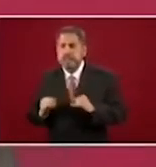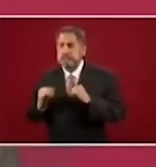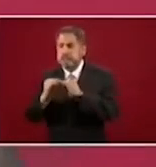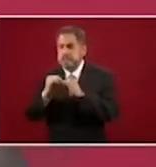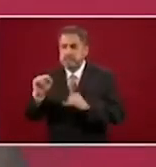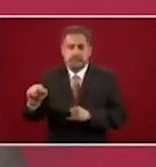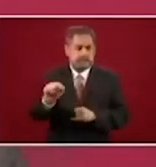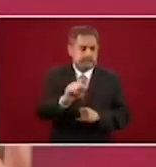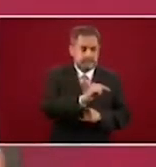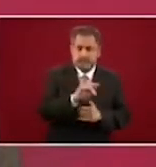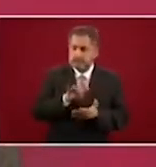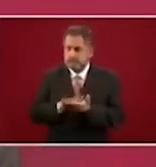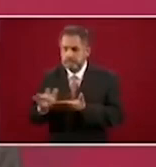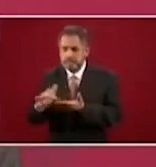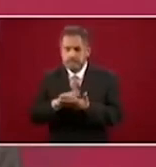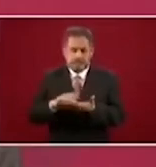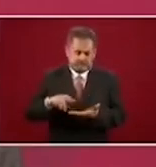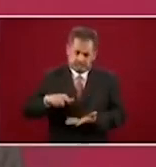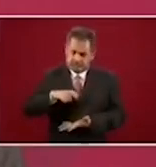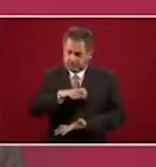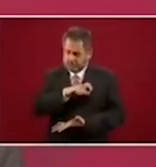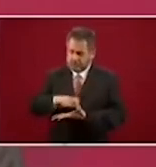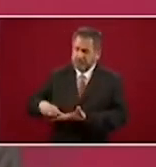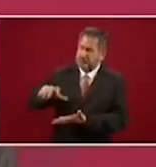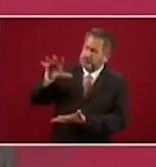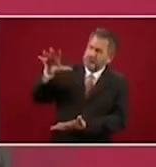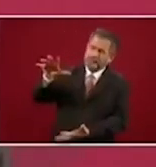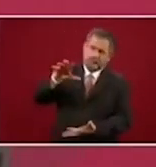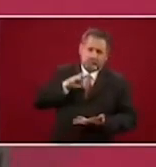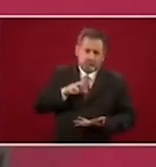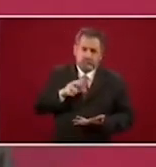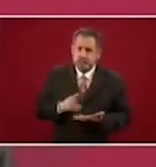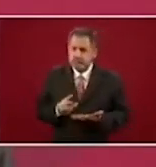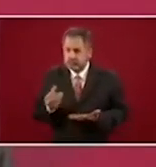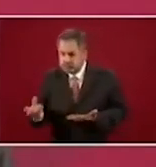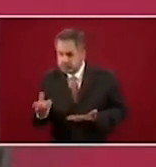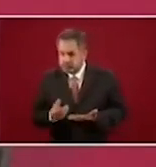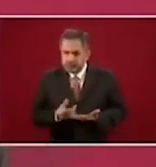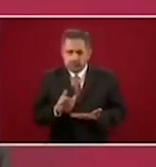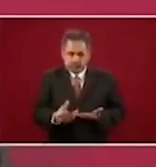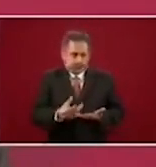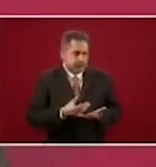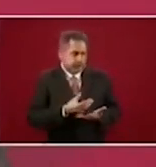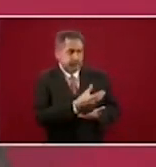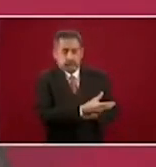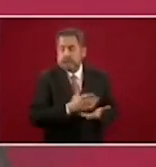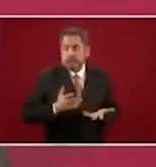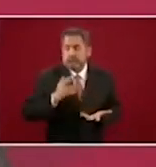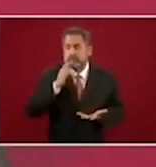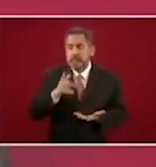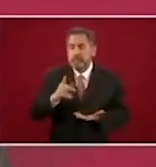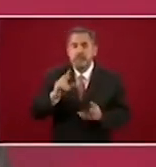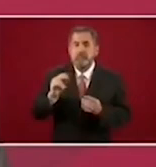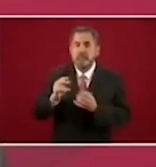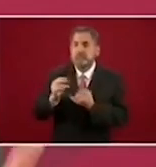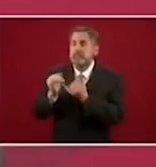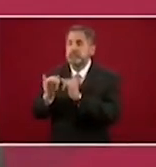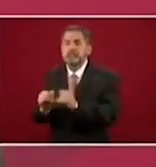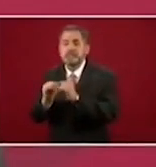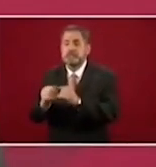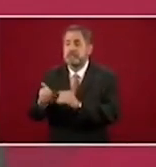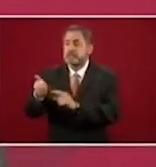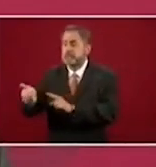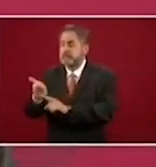sector. Las compras centralizadas lo que nos han permitido es que todo el sector salud y la enorme mayoría de los